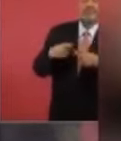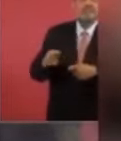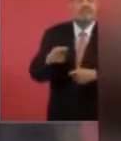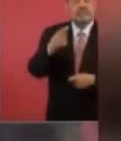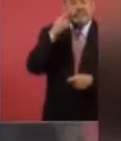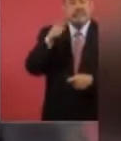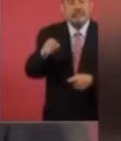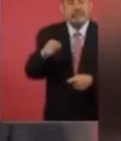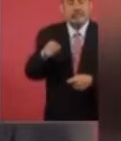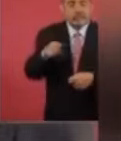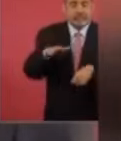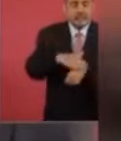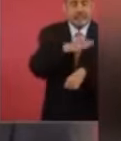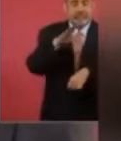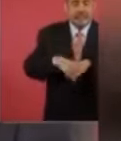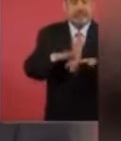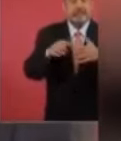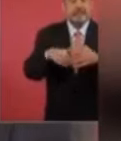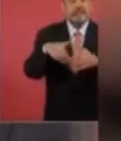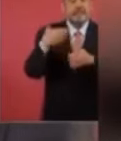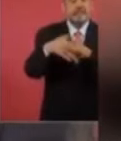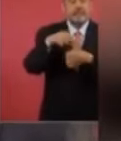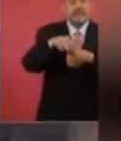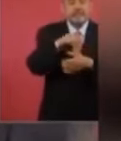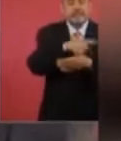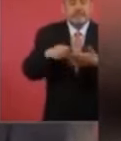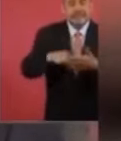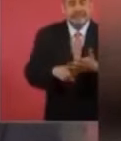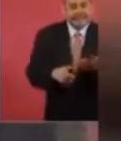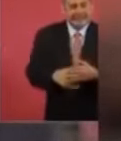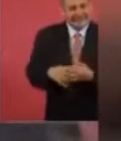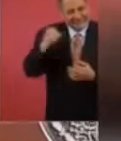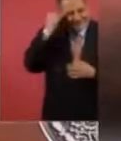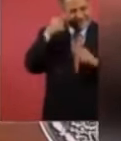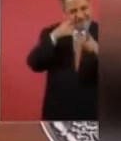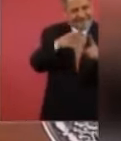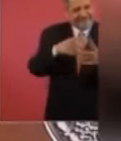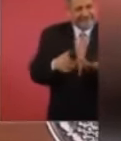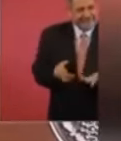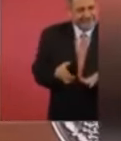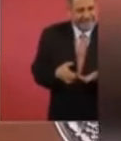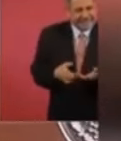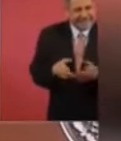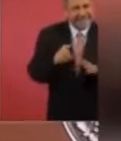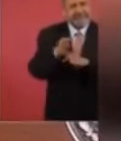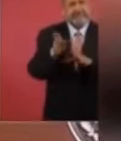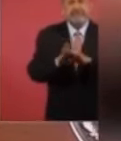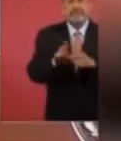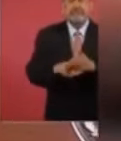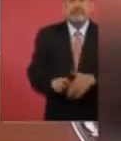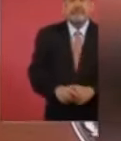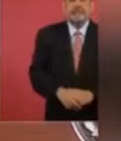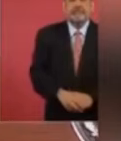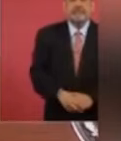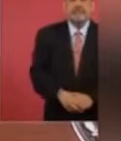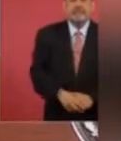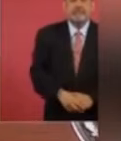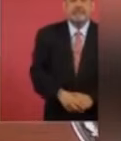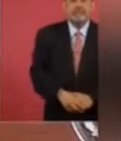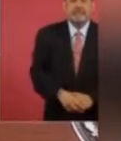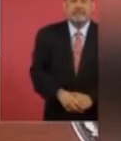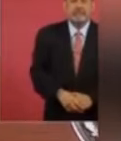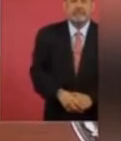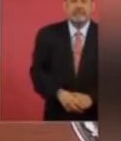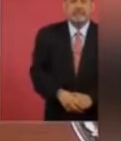oposición ya perdió la vergüenza también y ahora están juntos con el poder judicial pues vamos a a